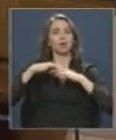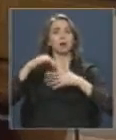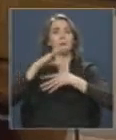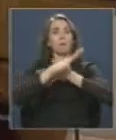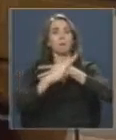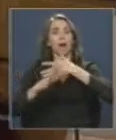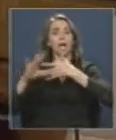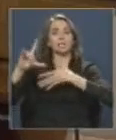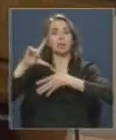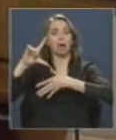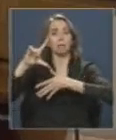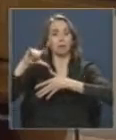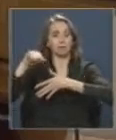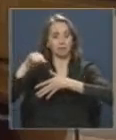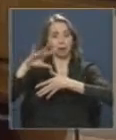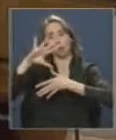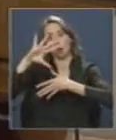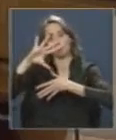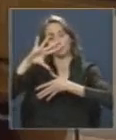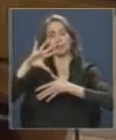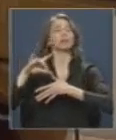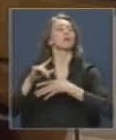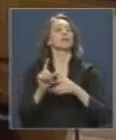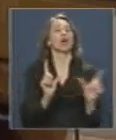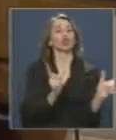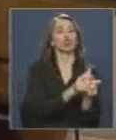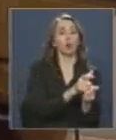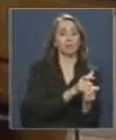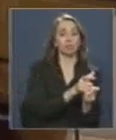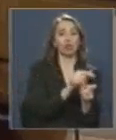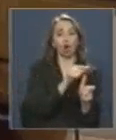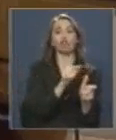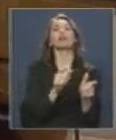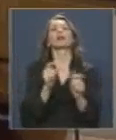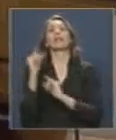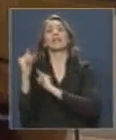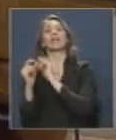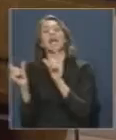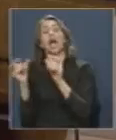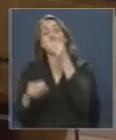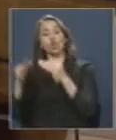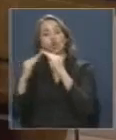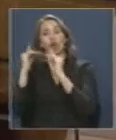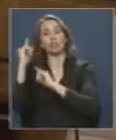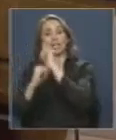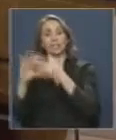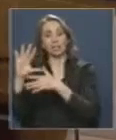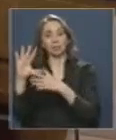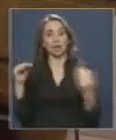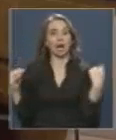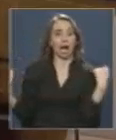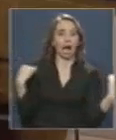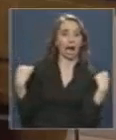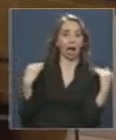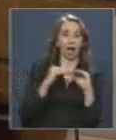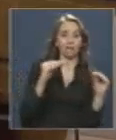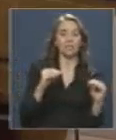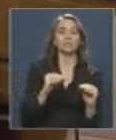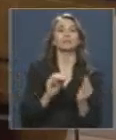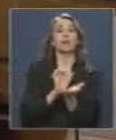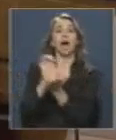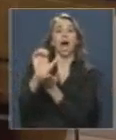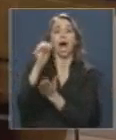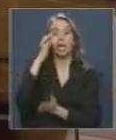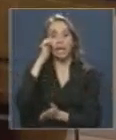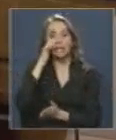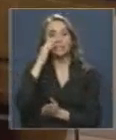la Comisión y la Corte Interamericana han asumido un importante rol en la alerta contra los racismos y la defensa de los